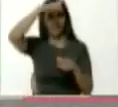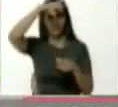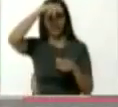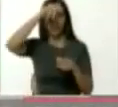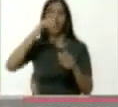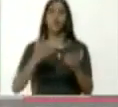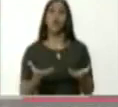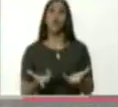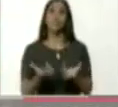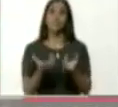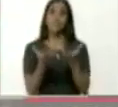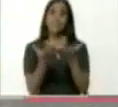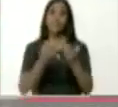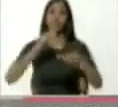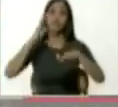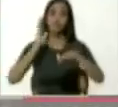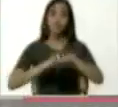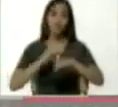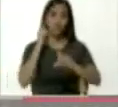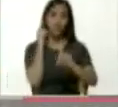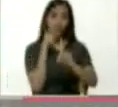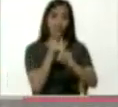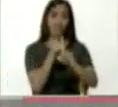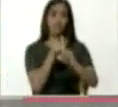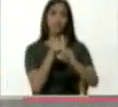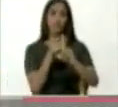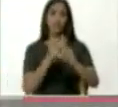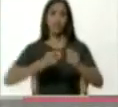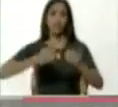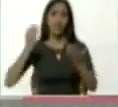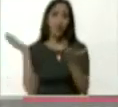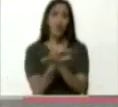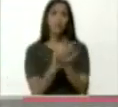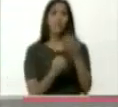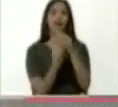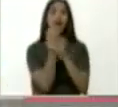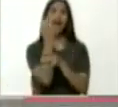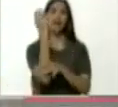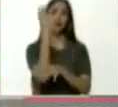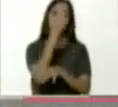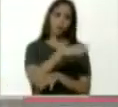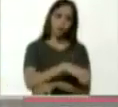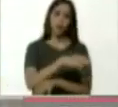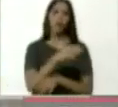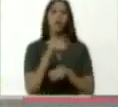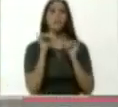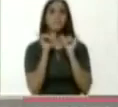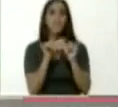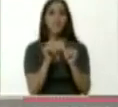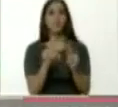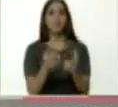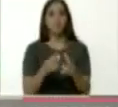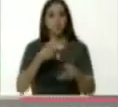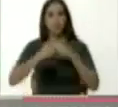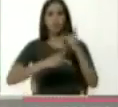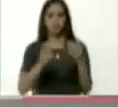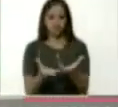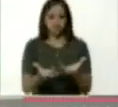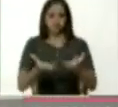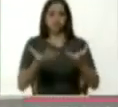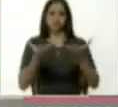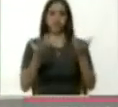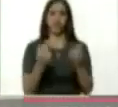son una consecuencia directa de la desforestación, son parte del mismo proceso de desforestación. Los